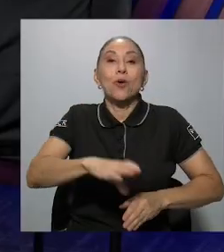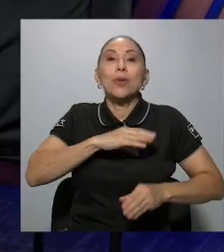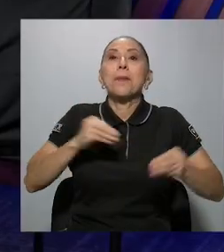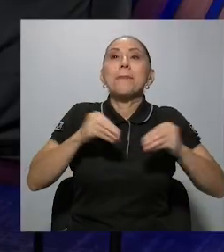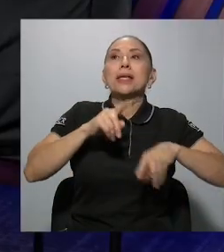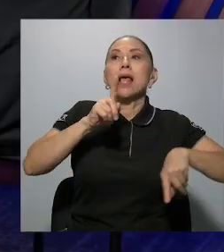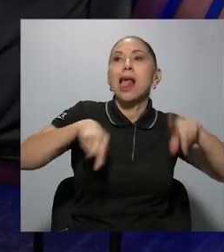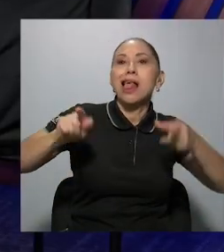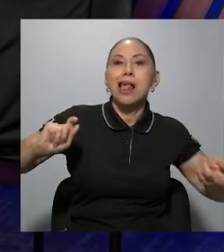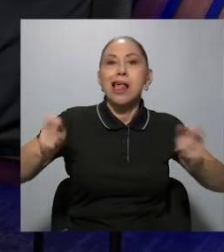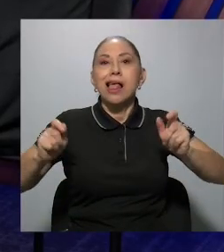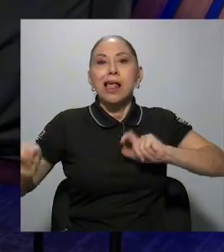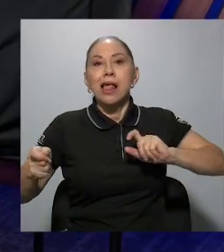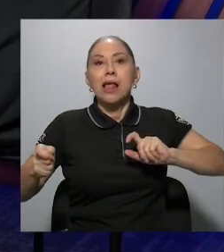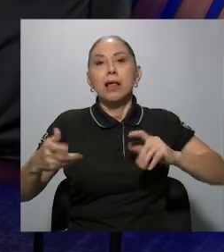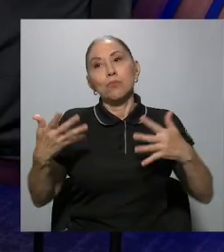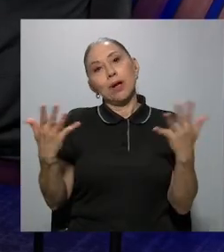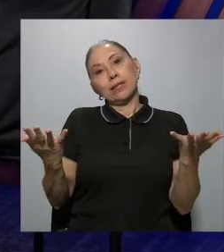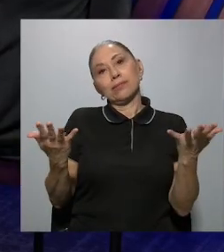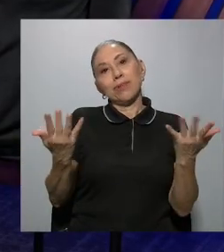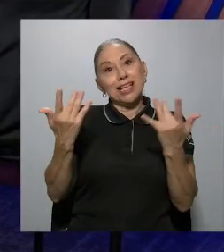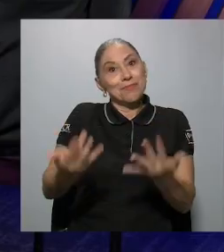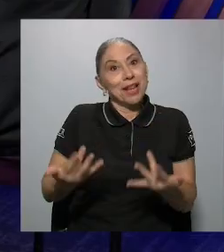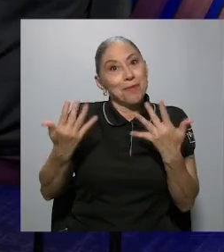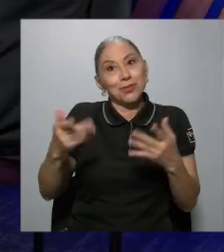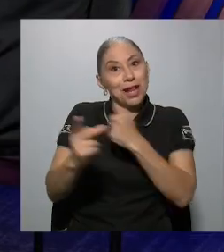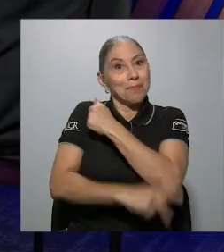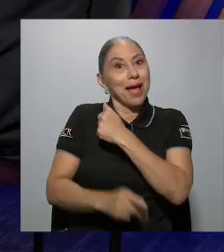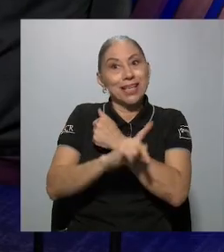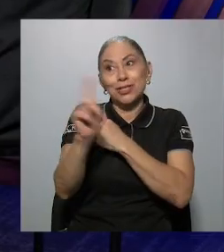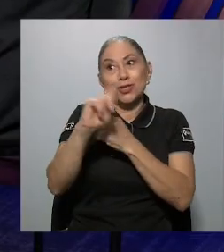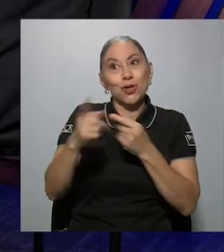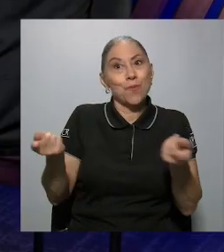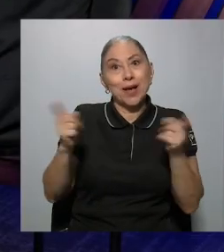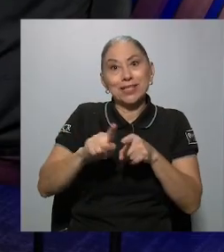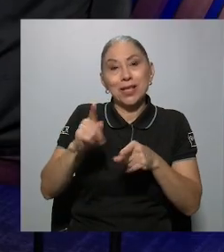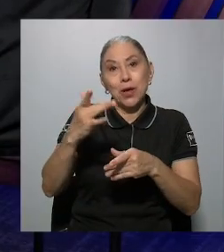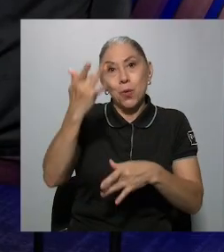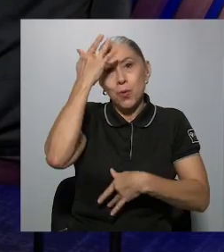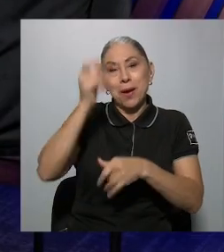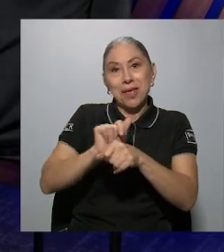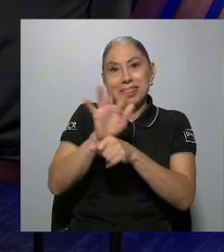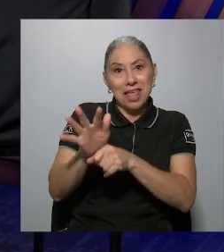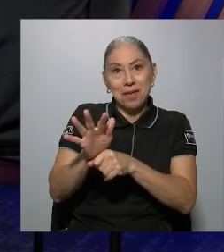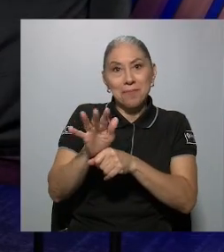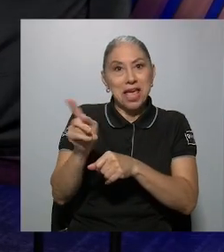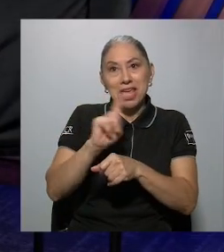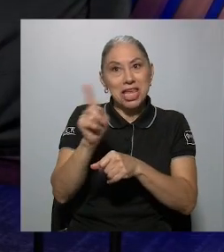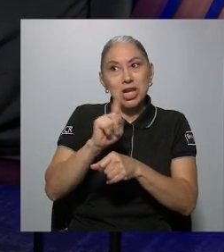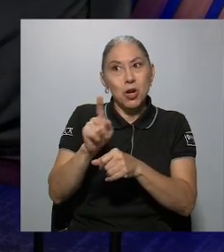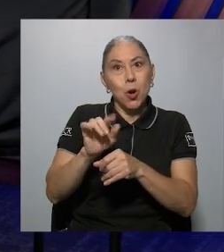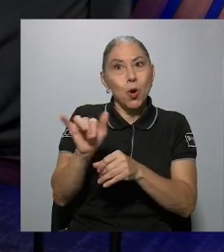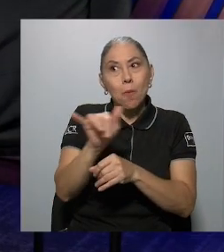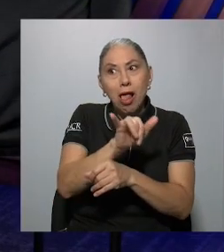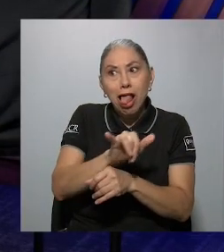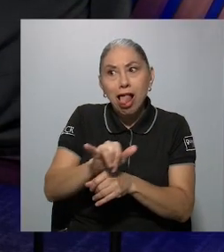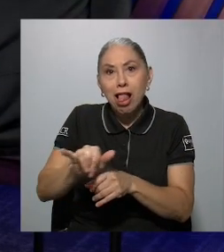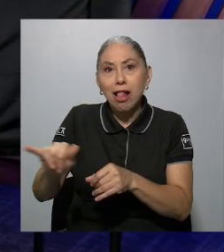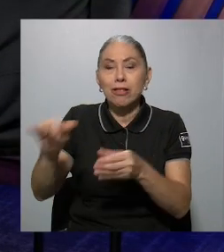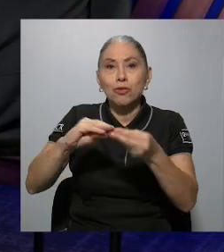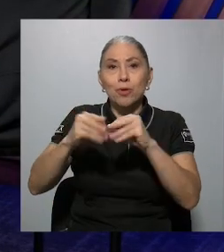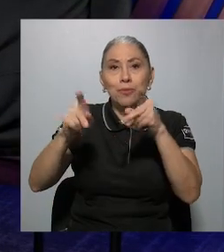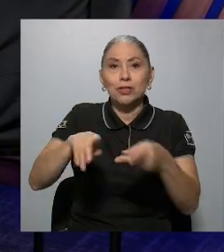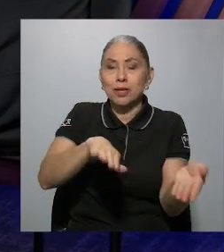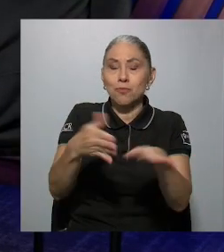en el cambio, ¿verdad? La mortalidad, pues esperemos que no vuelva el país a sufrir una pandemia como la que sufrió. Pero